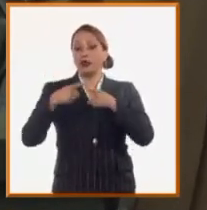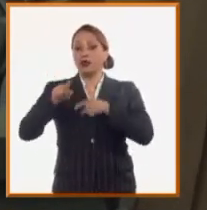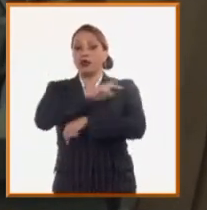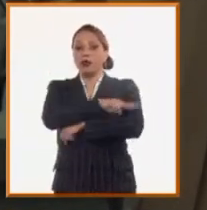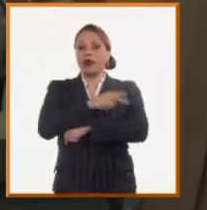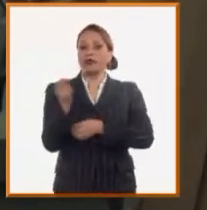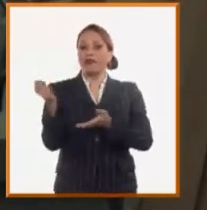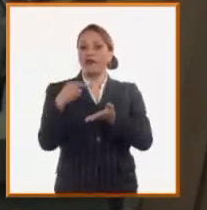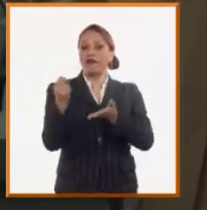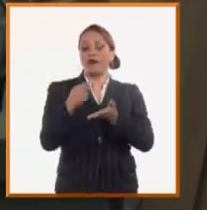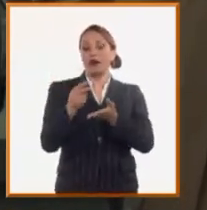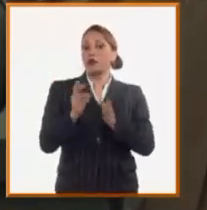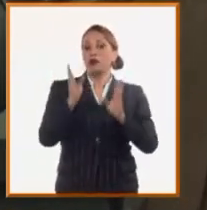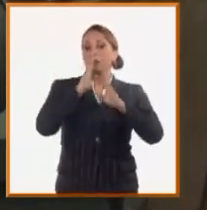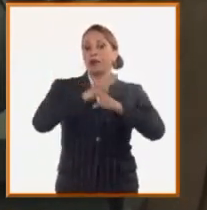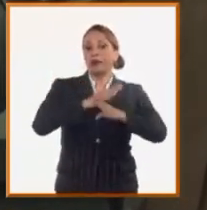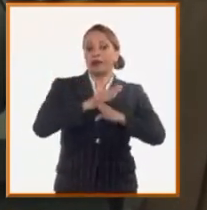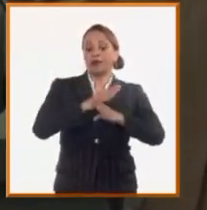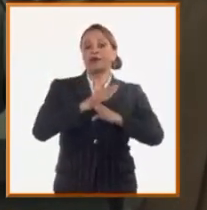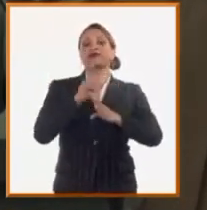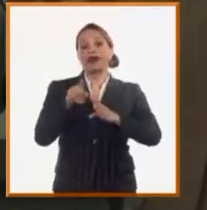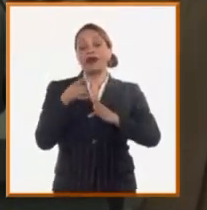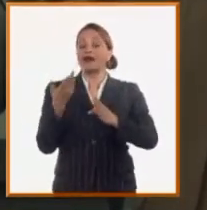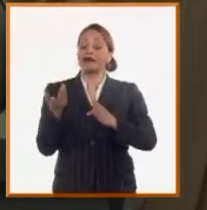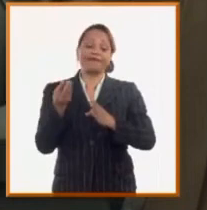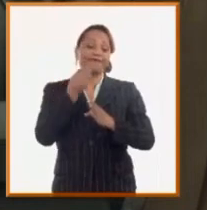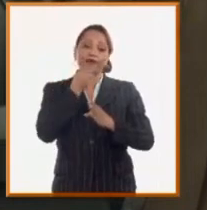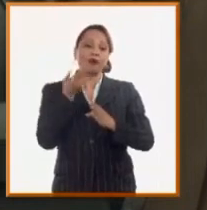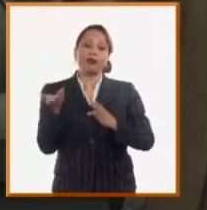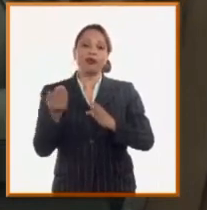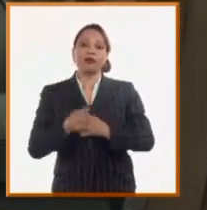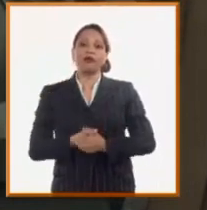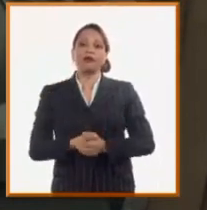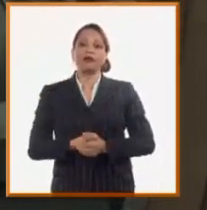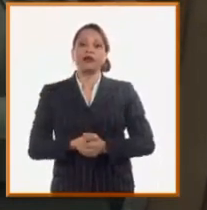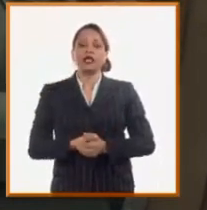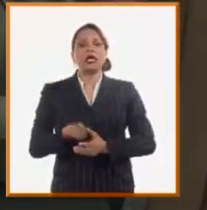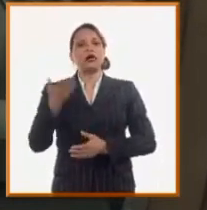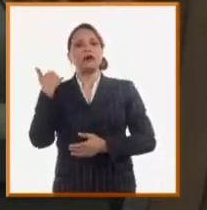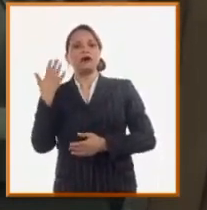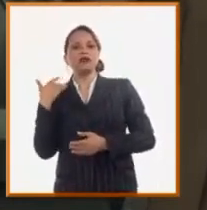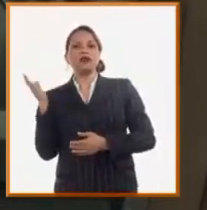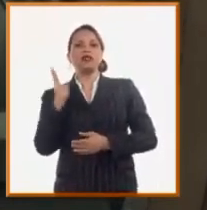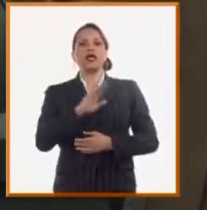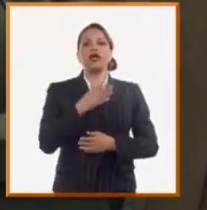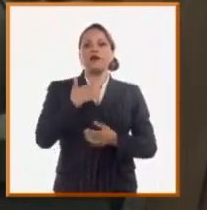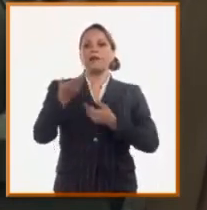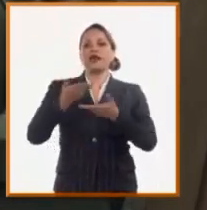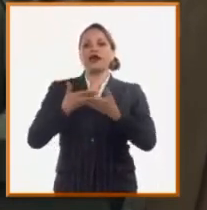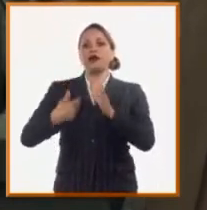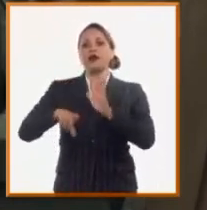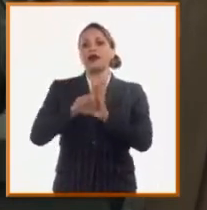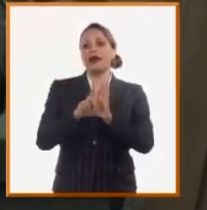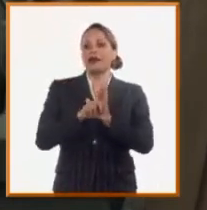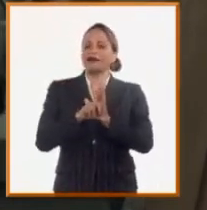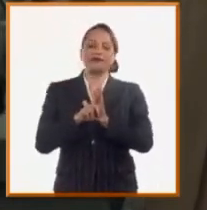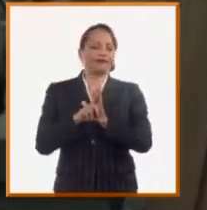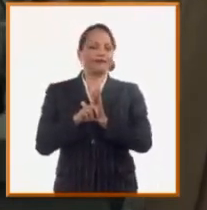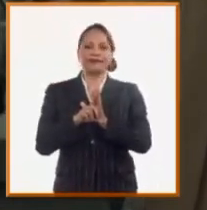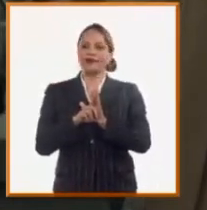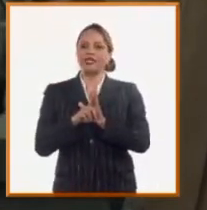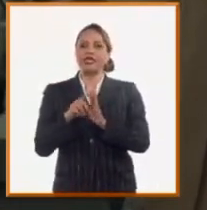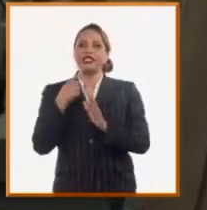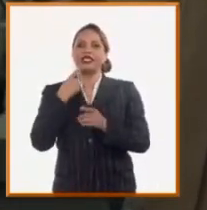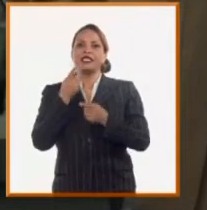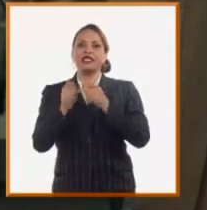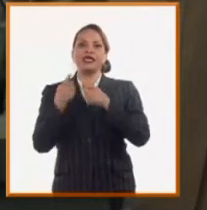hay un mercado cambiario ilegal. Y tú dices, bueno, pero si lo atraemos hacia el mercado cambiario legal, la gente no. Mientras no hay una oferta de